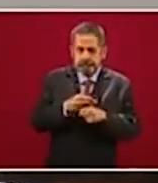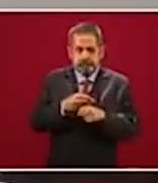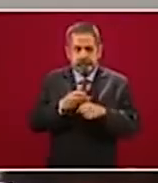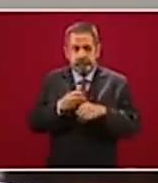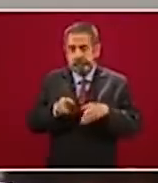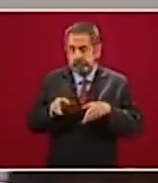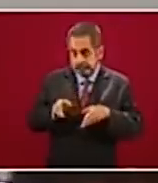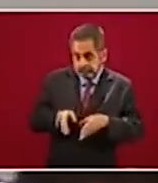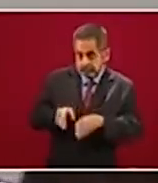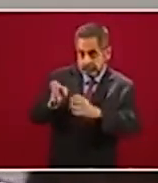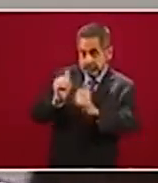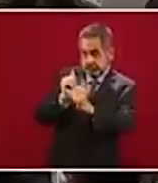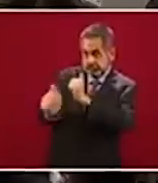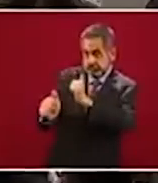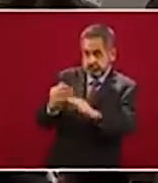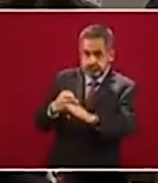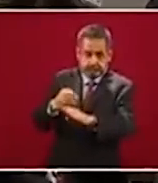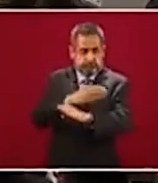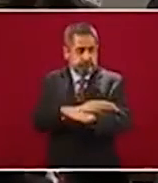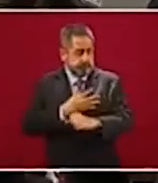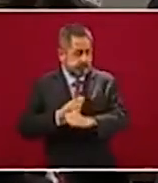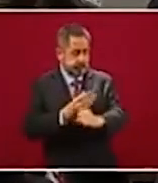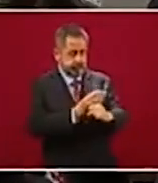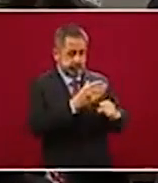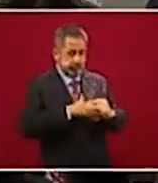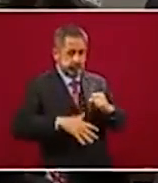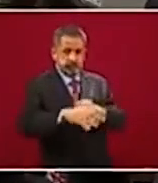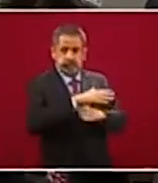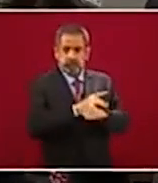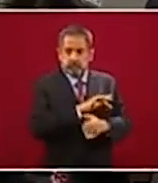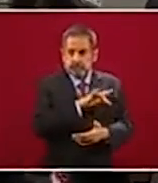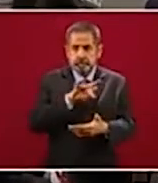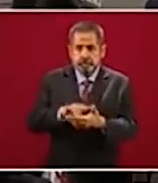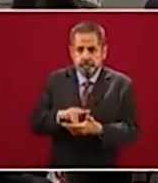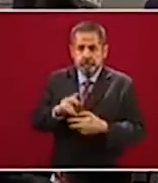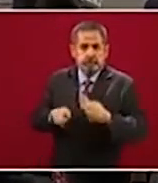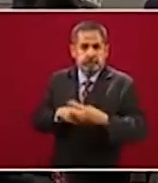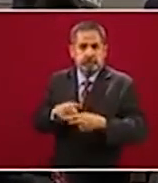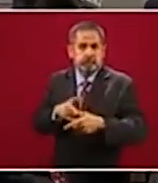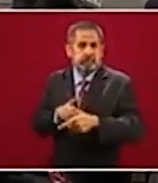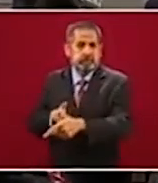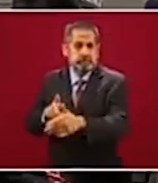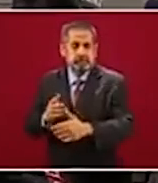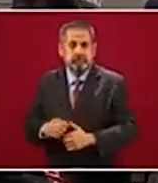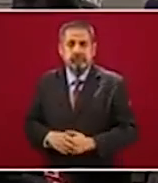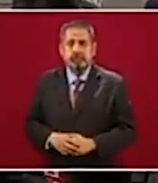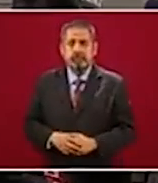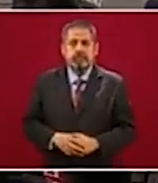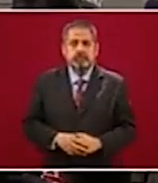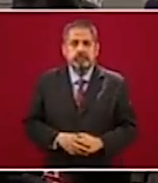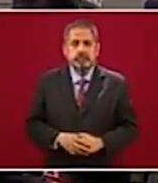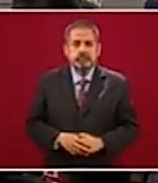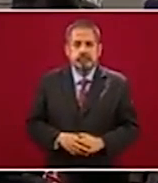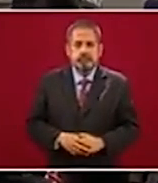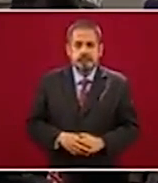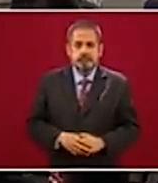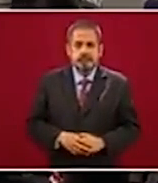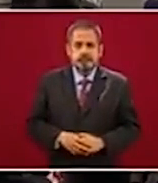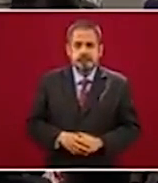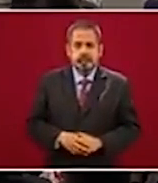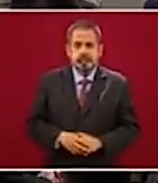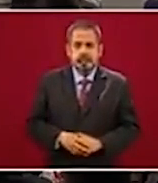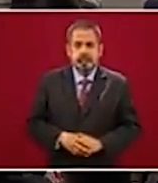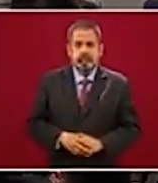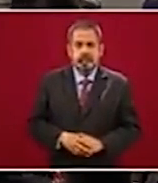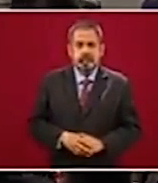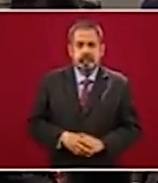o al sistema carretero del estado de mexico en la anterior por favor es la primera a ver si la